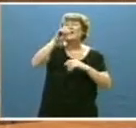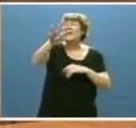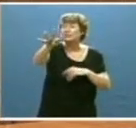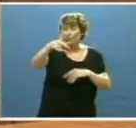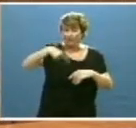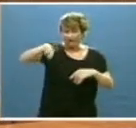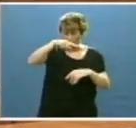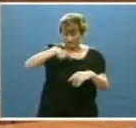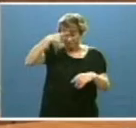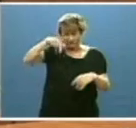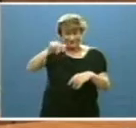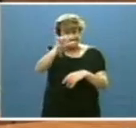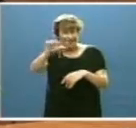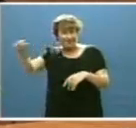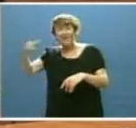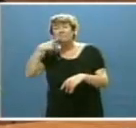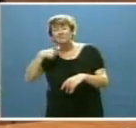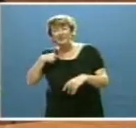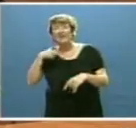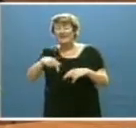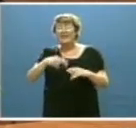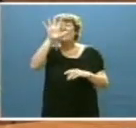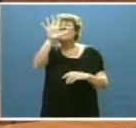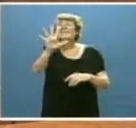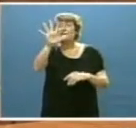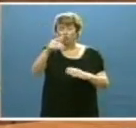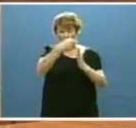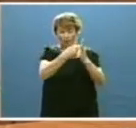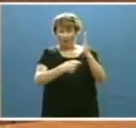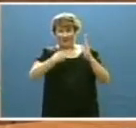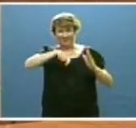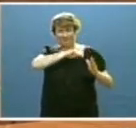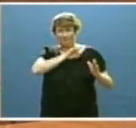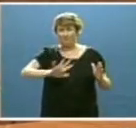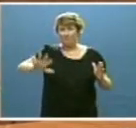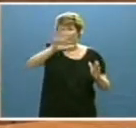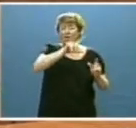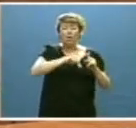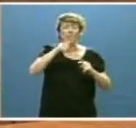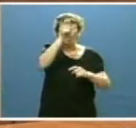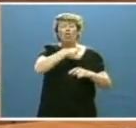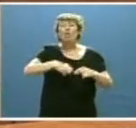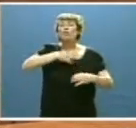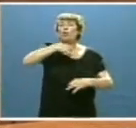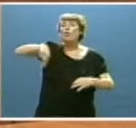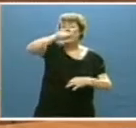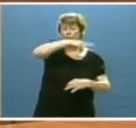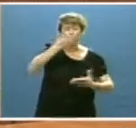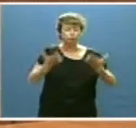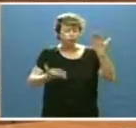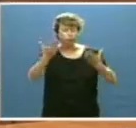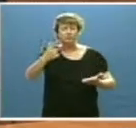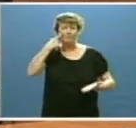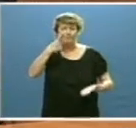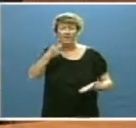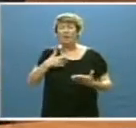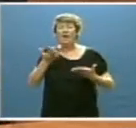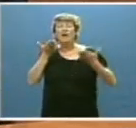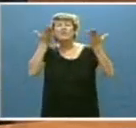esta misma semana sitúa como el quinto de españa con una elevada valoración ciudadana tanto en atención primaria como en